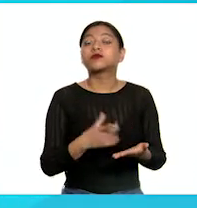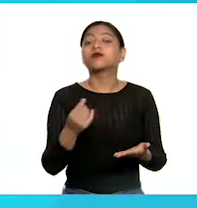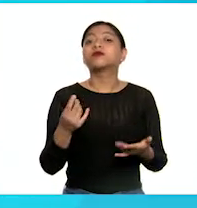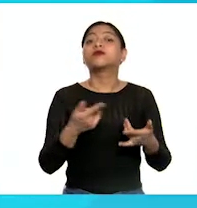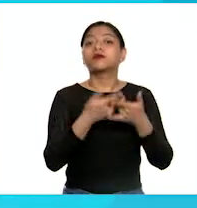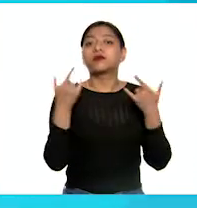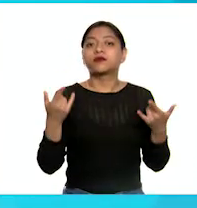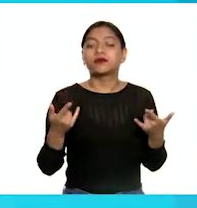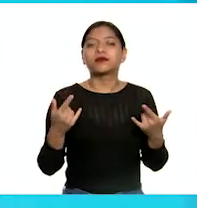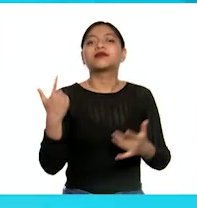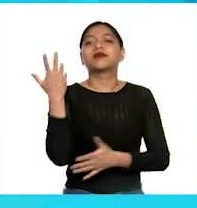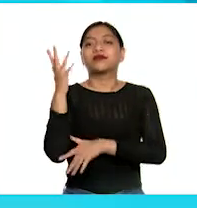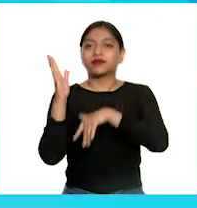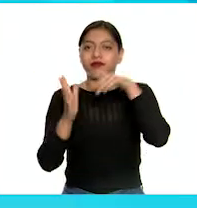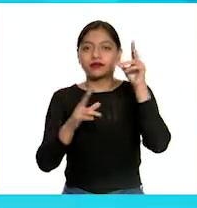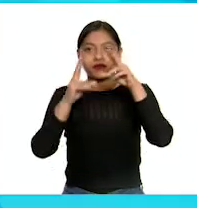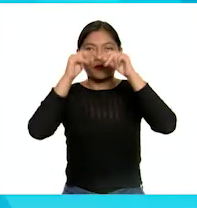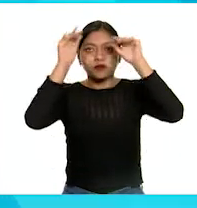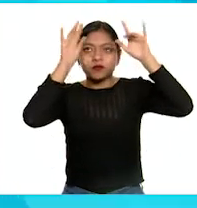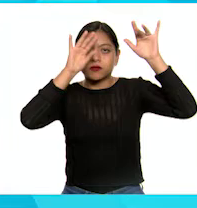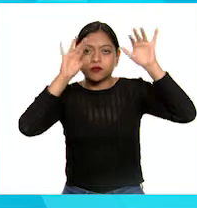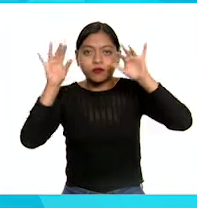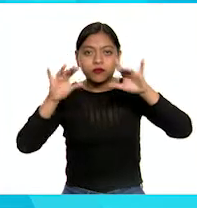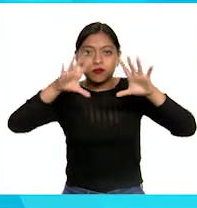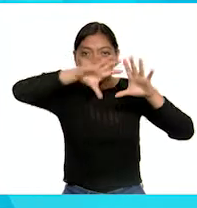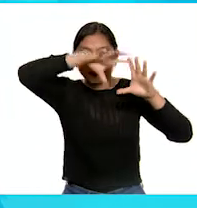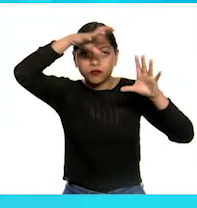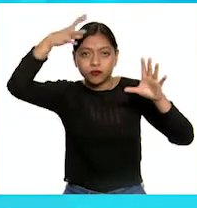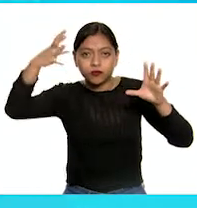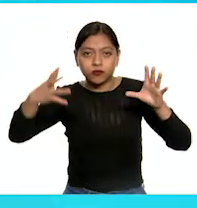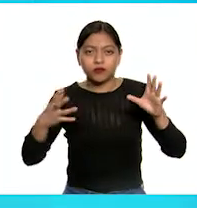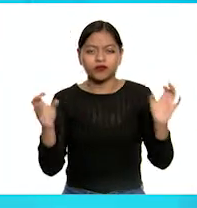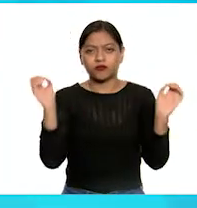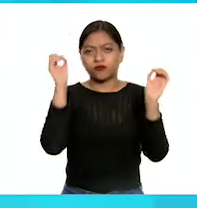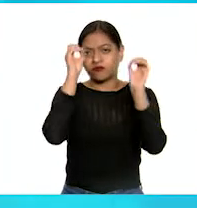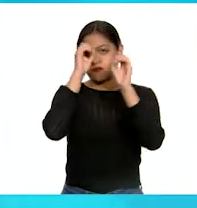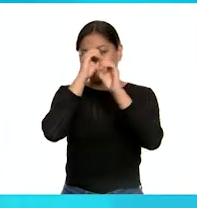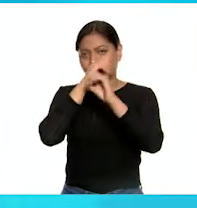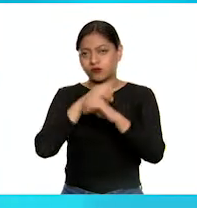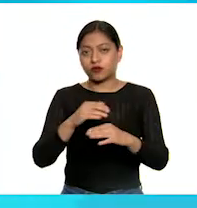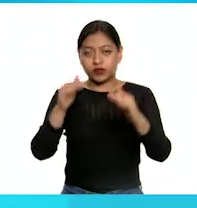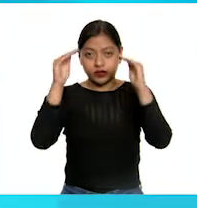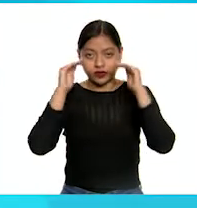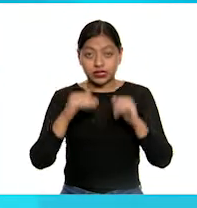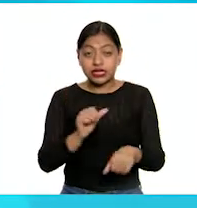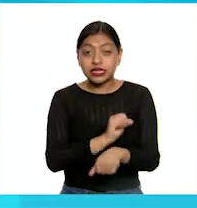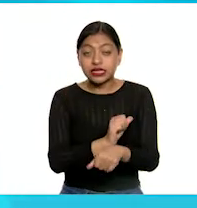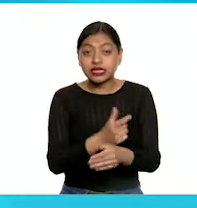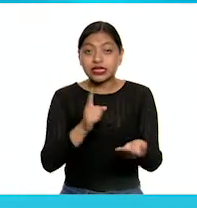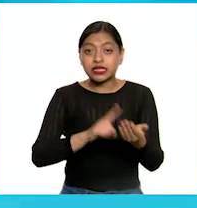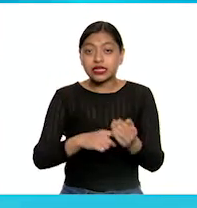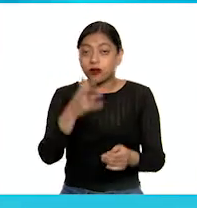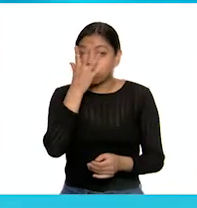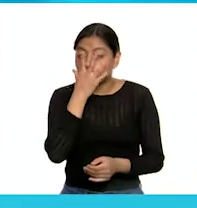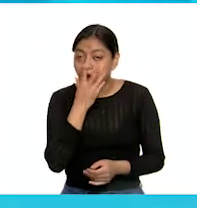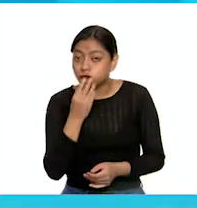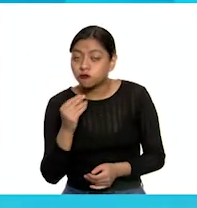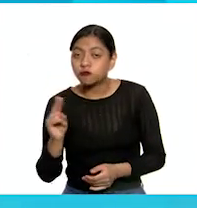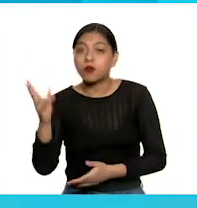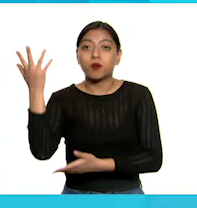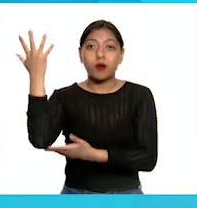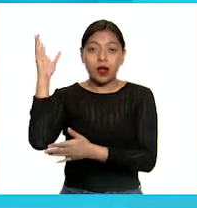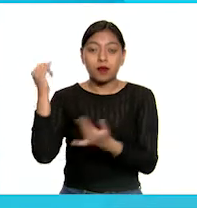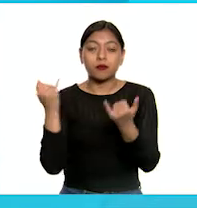Un enorme bosque nevado con cuevas oscuras. ¡Uy, qué interesante! ¿Personajes? Un lobo, un árbol y una